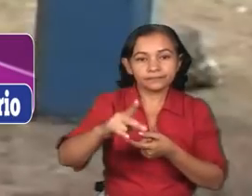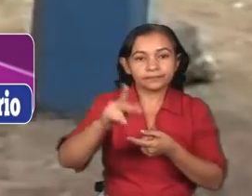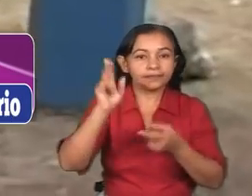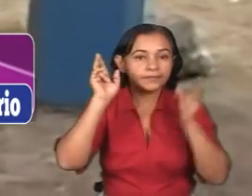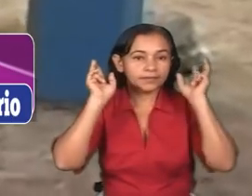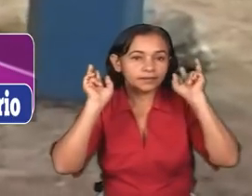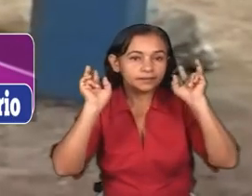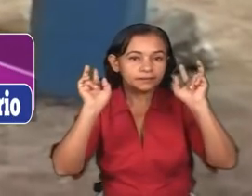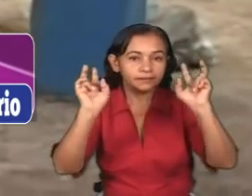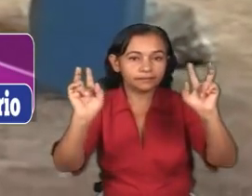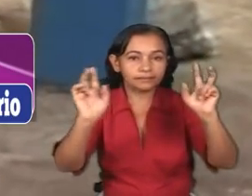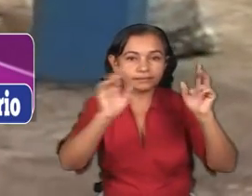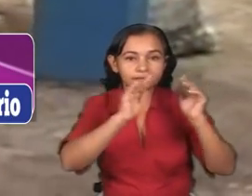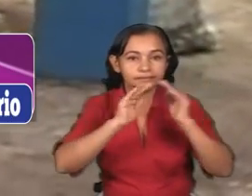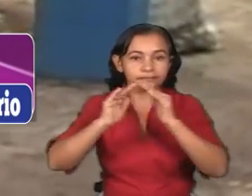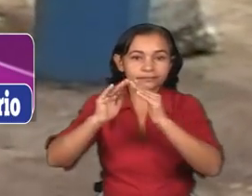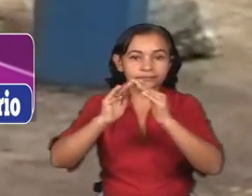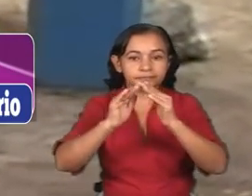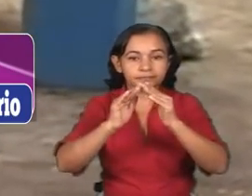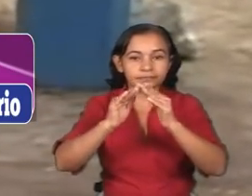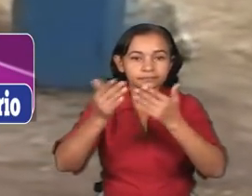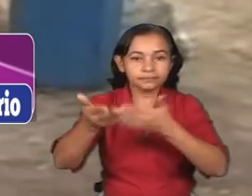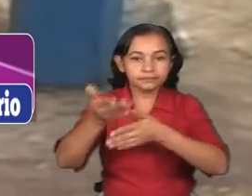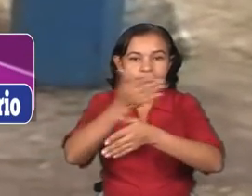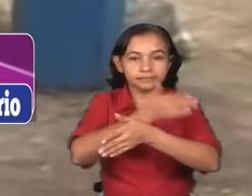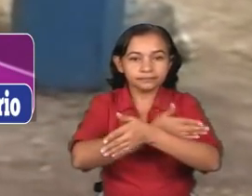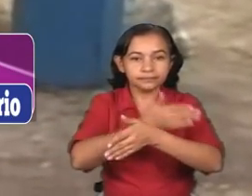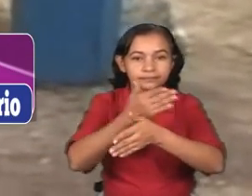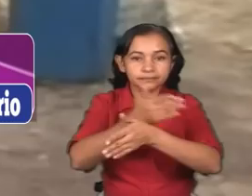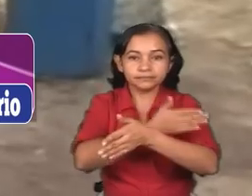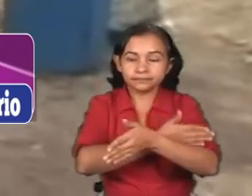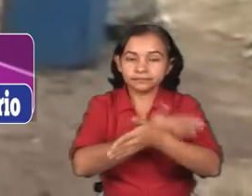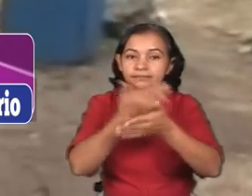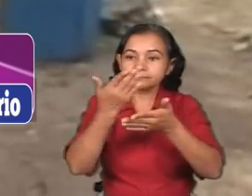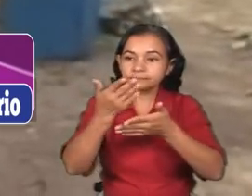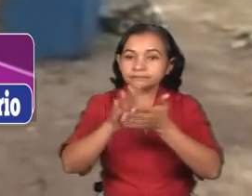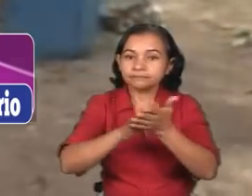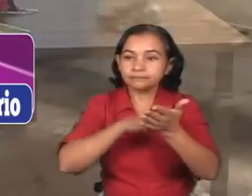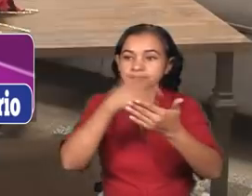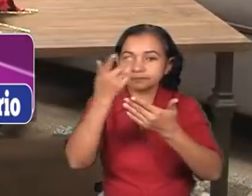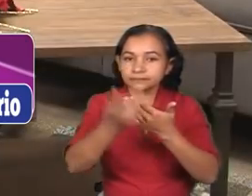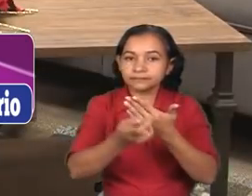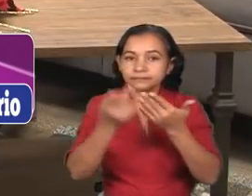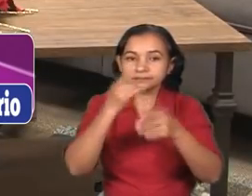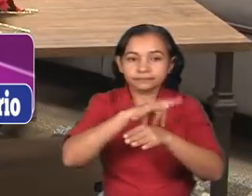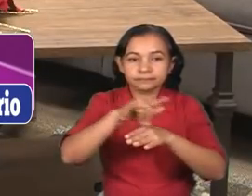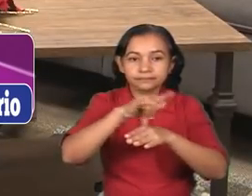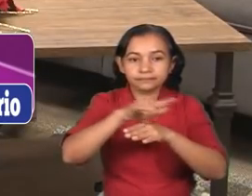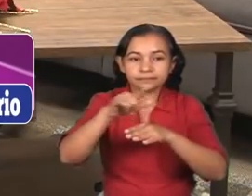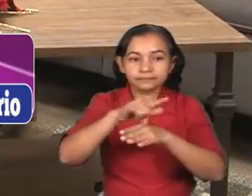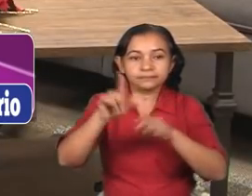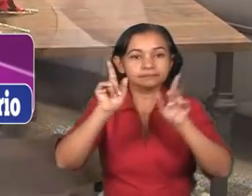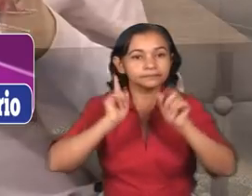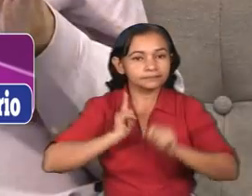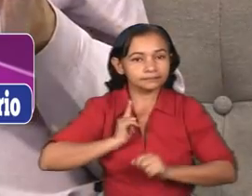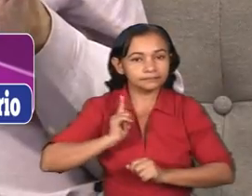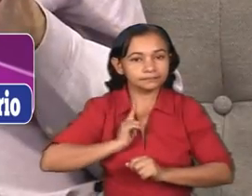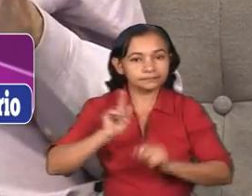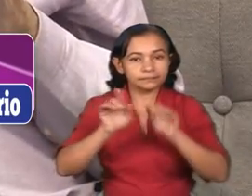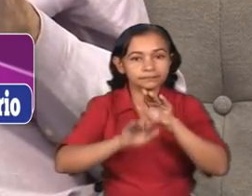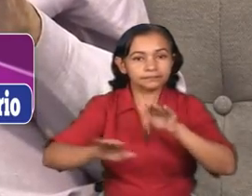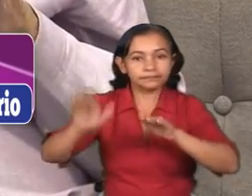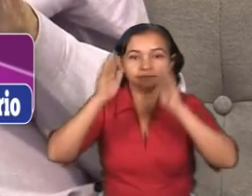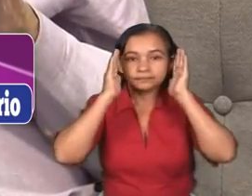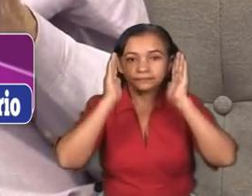Cébaco, ciudades que nosotros venimos ya bajo la lógica de este esquema, de este programa, buscando cómo alcanzar la mayor